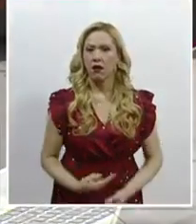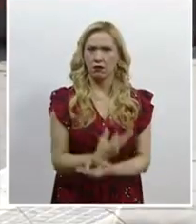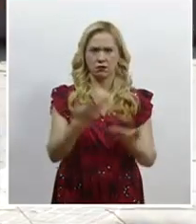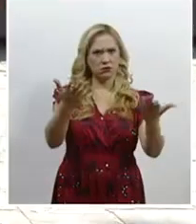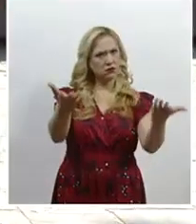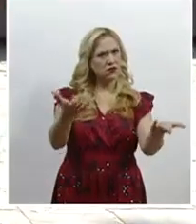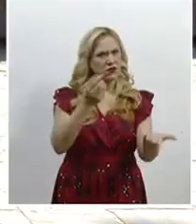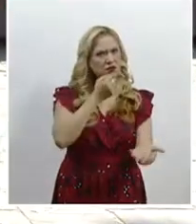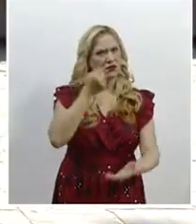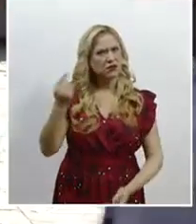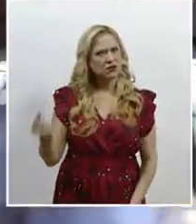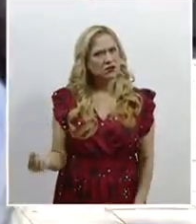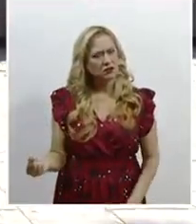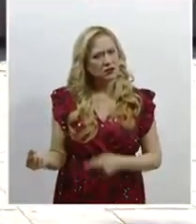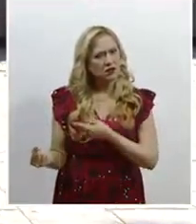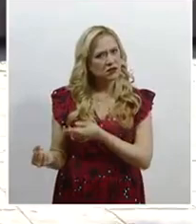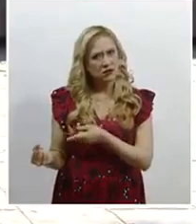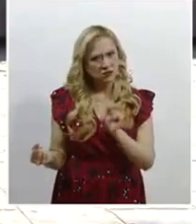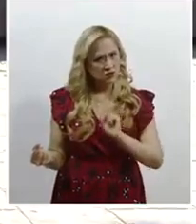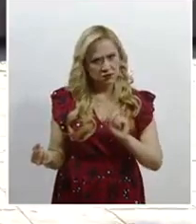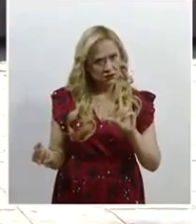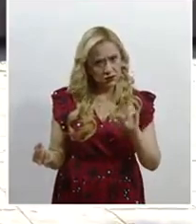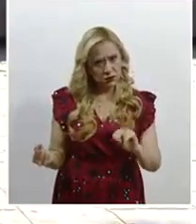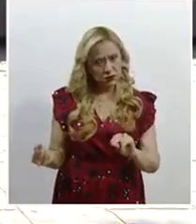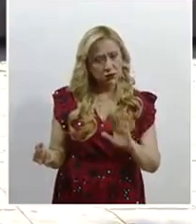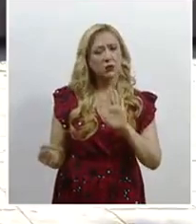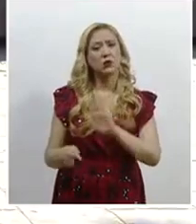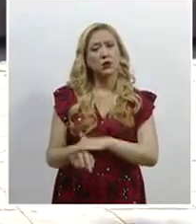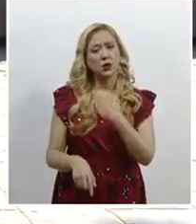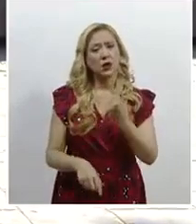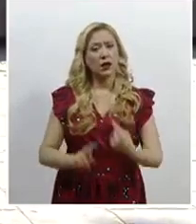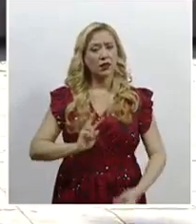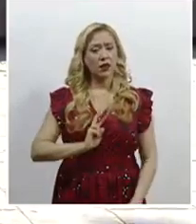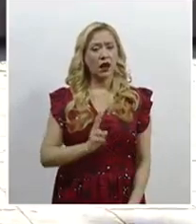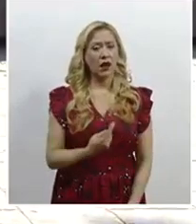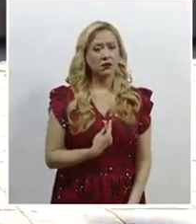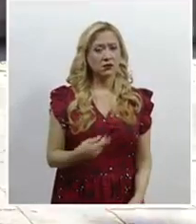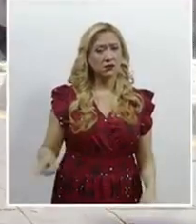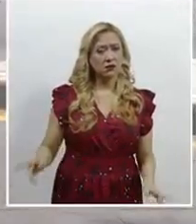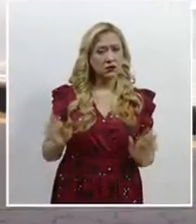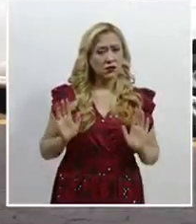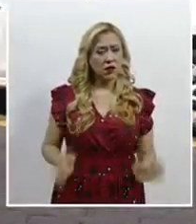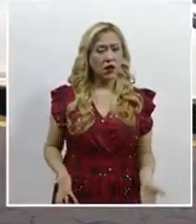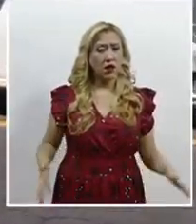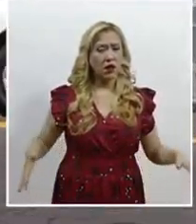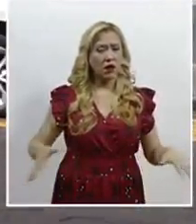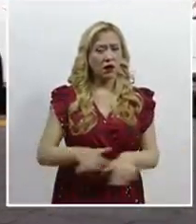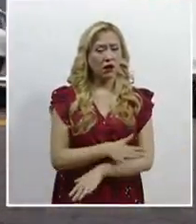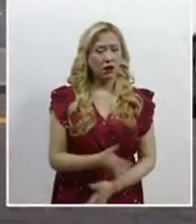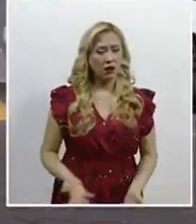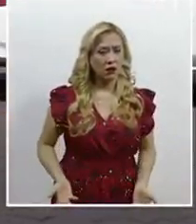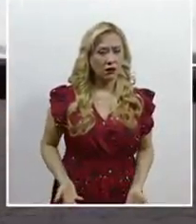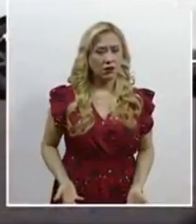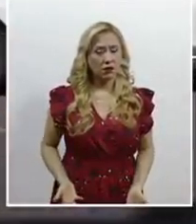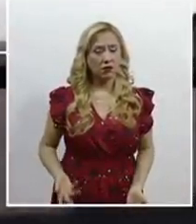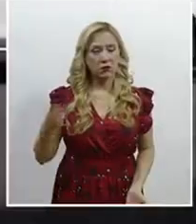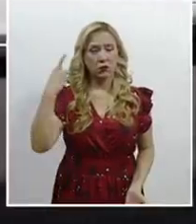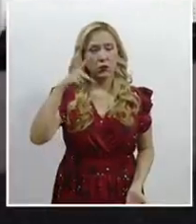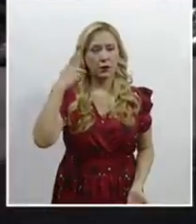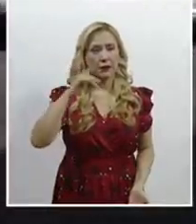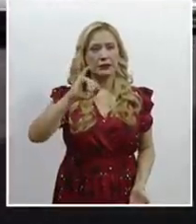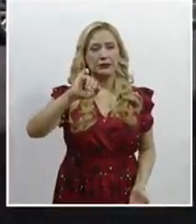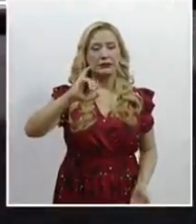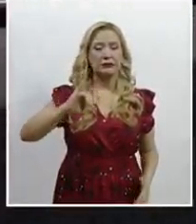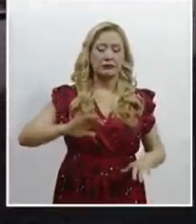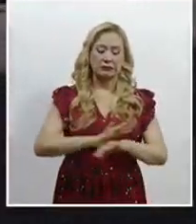violaba el derecho a la identidad de género de las infancias y adolescencias trans. En la sentencia, el Pleno ordenó al Congreso de Puebla reformar el artículo